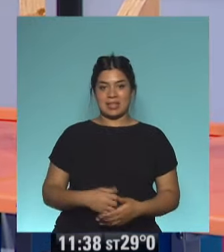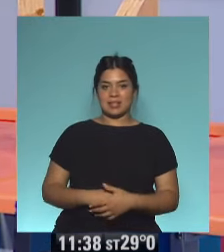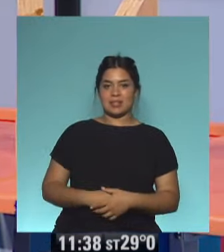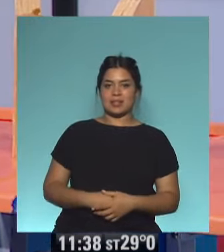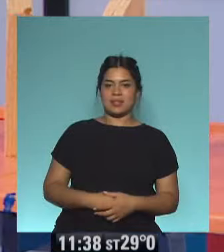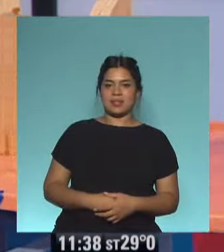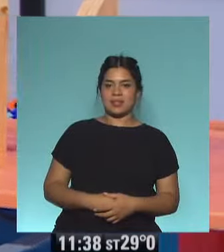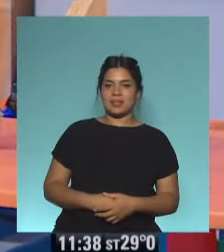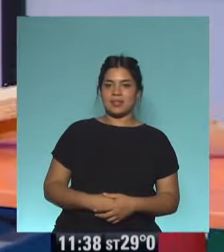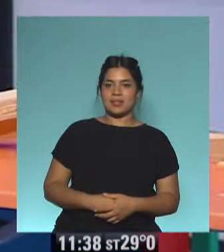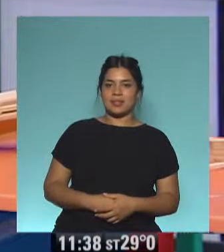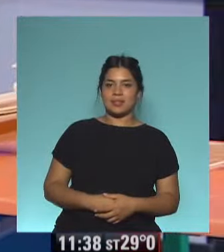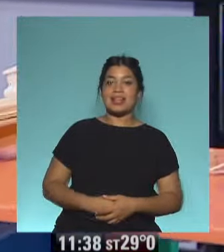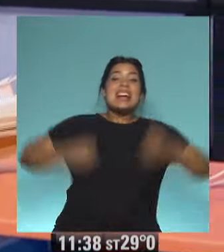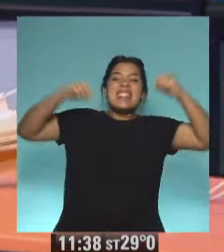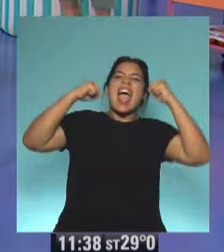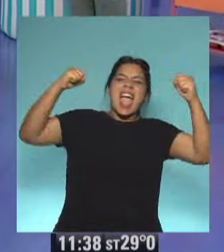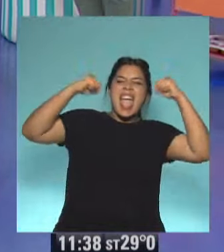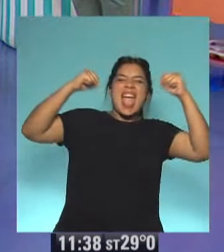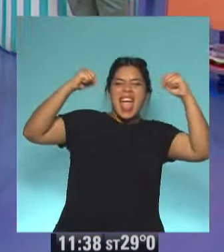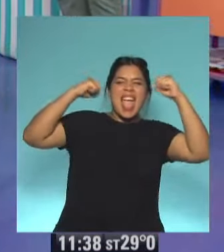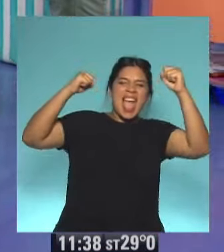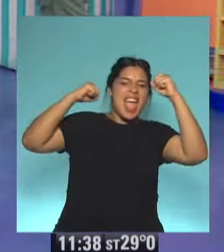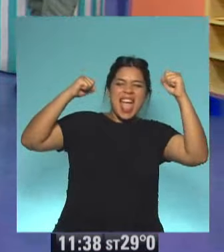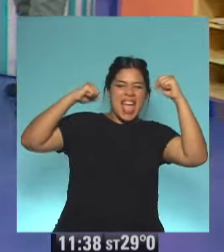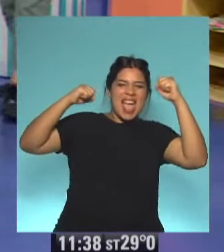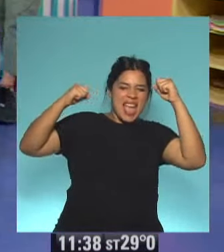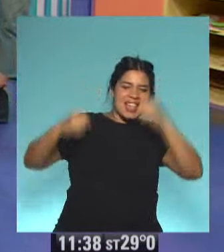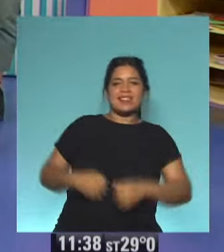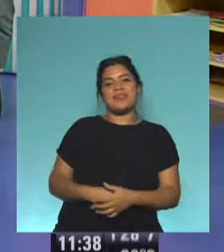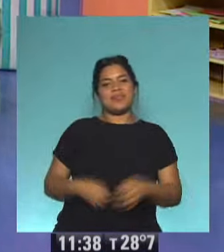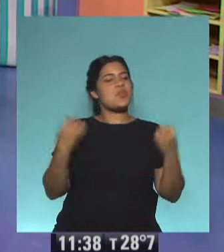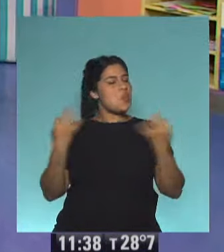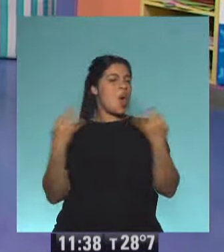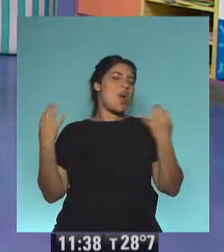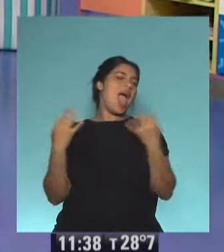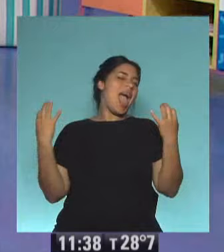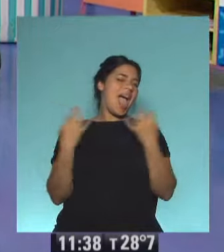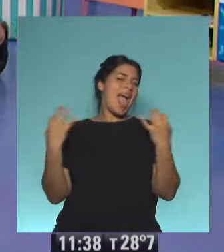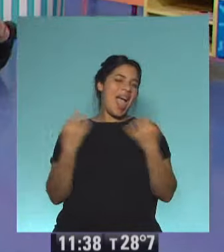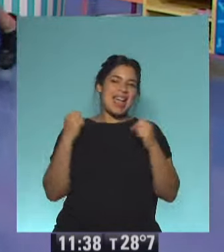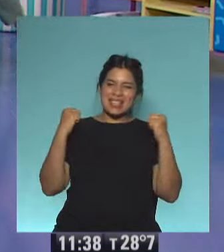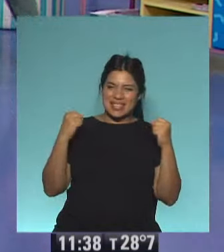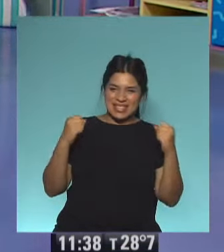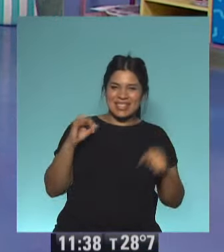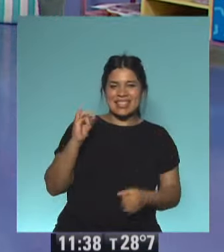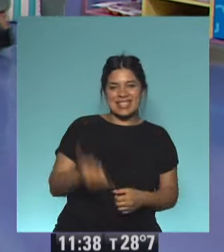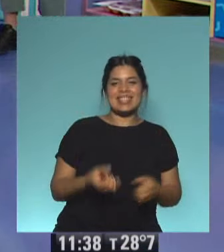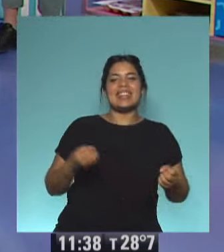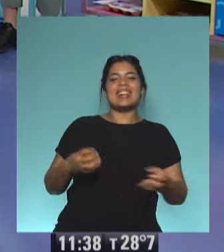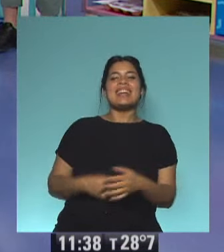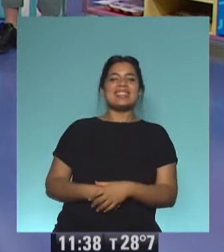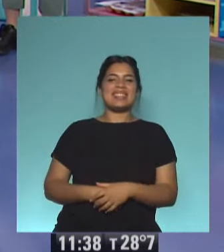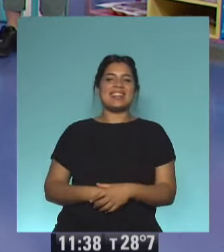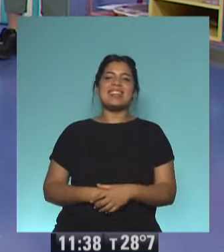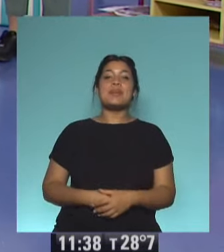tres. ¡Tres! ¡Sí! ¡Buenísimo! Claro, así como... son pedacitos de madera con las